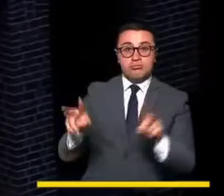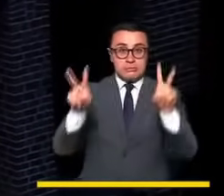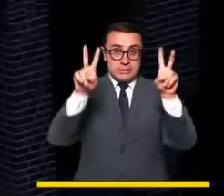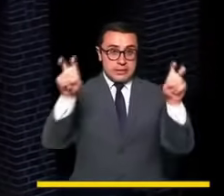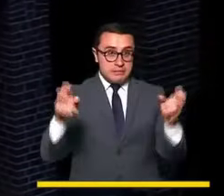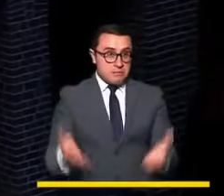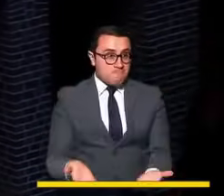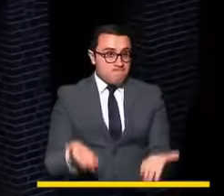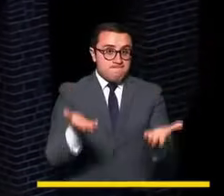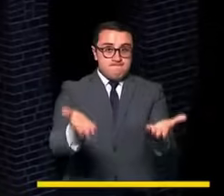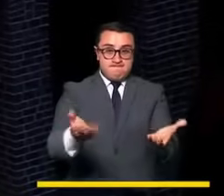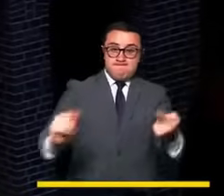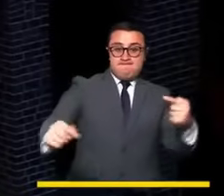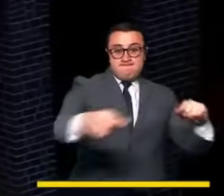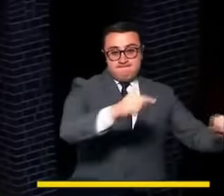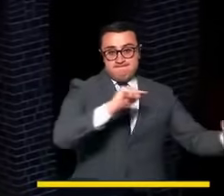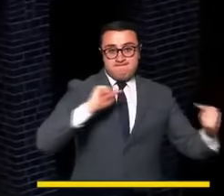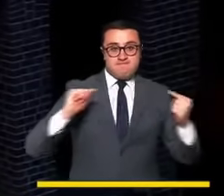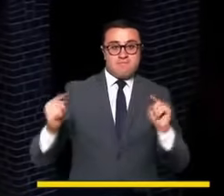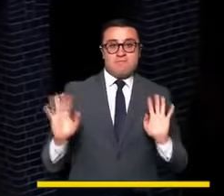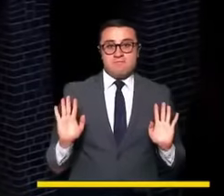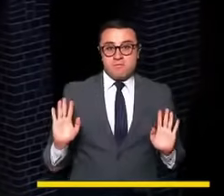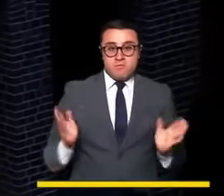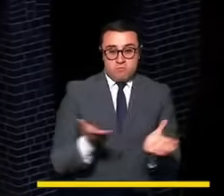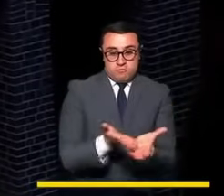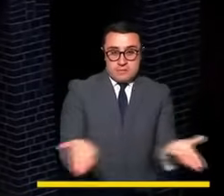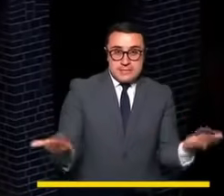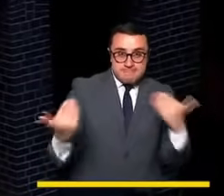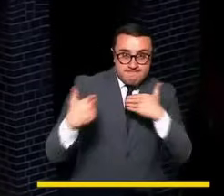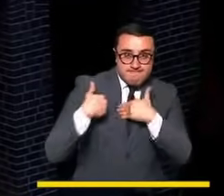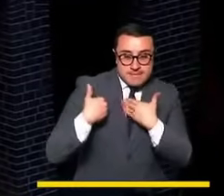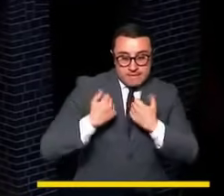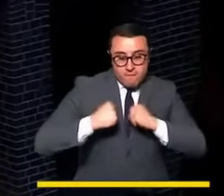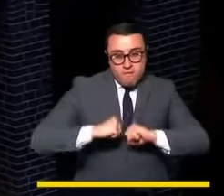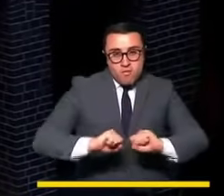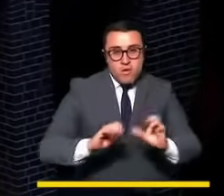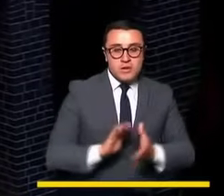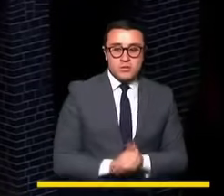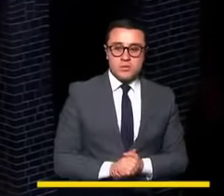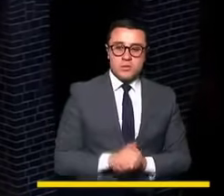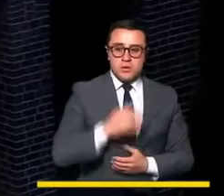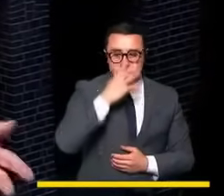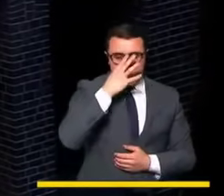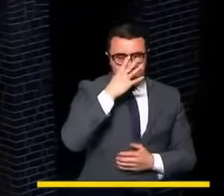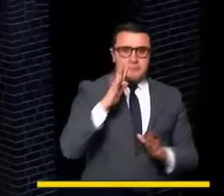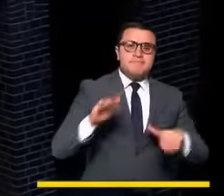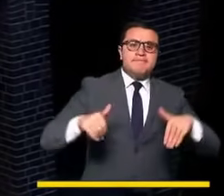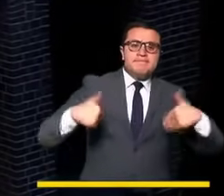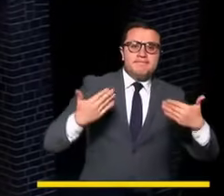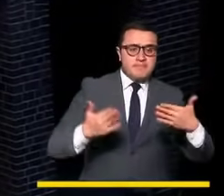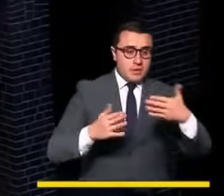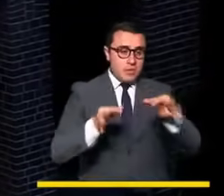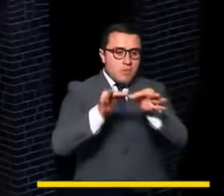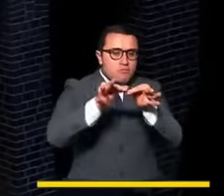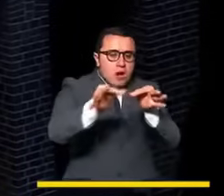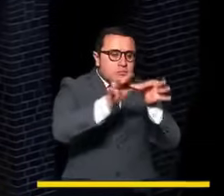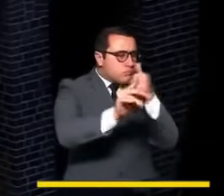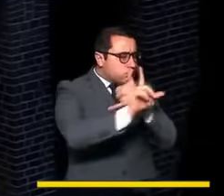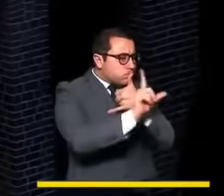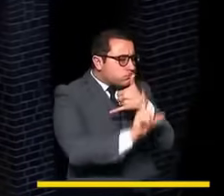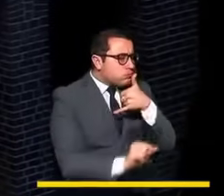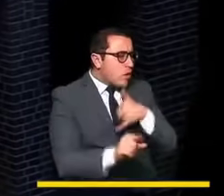en su discusión, porque de ustedes dependería mucho este esfuerzo. ¿Cómo las poblaciones del litoral pacífico